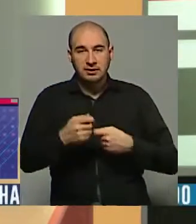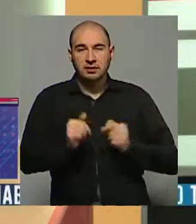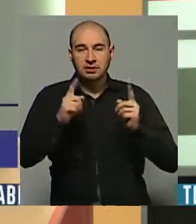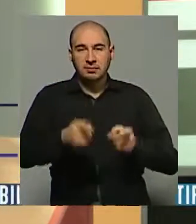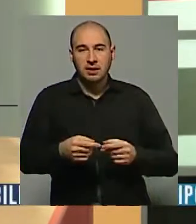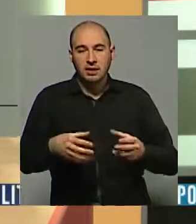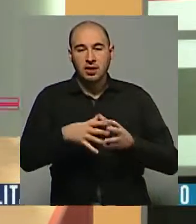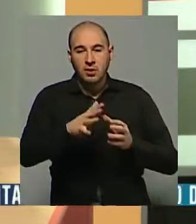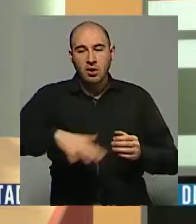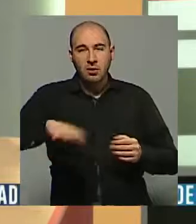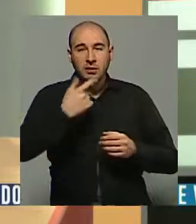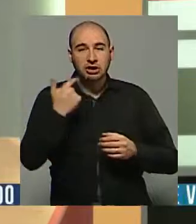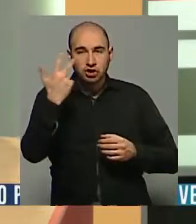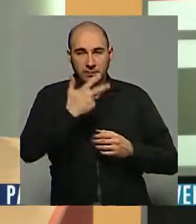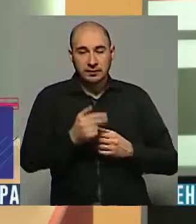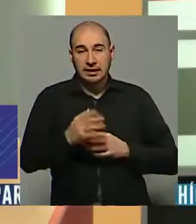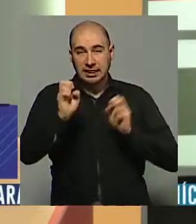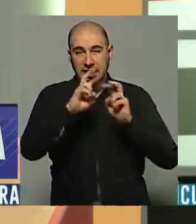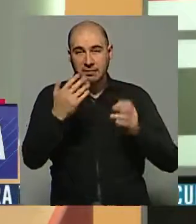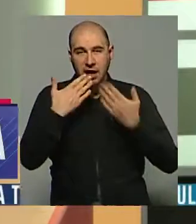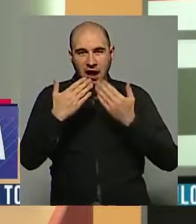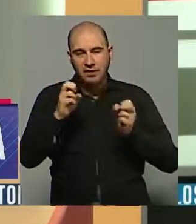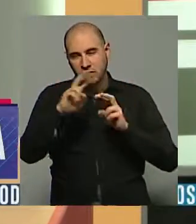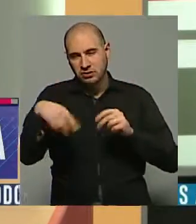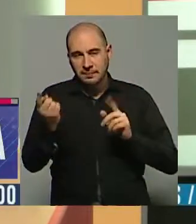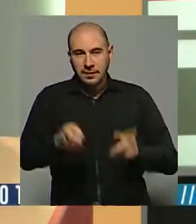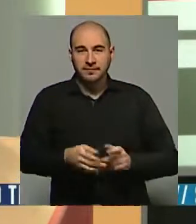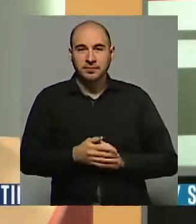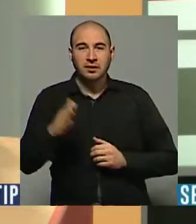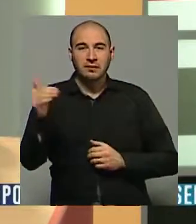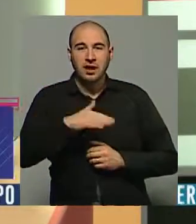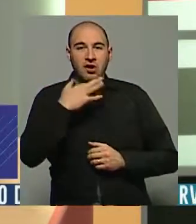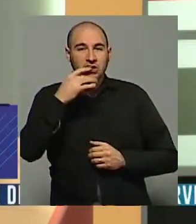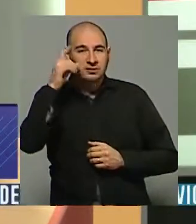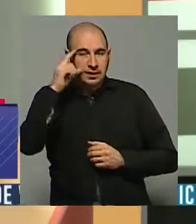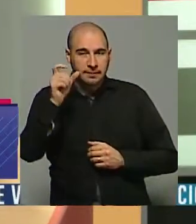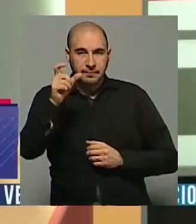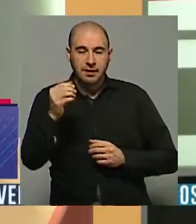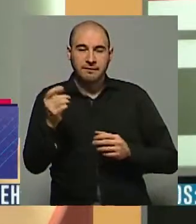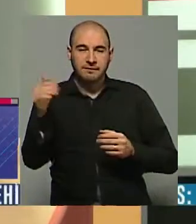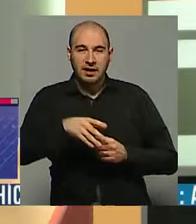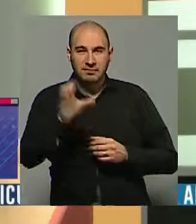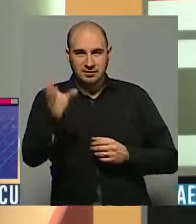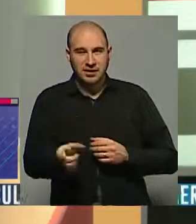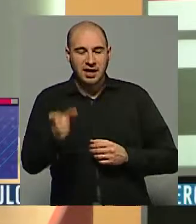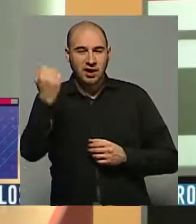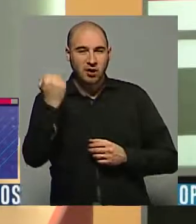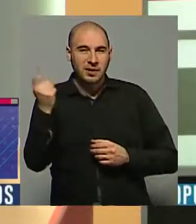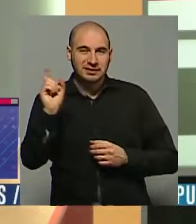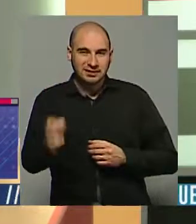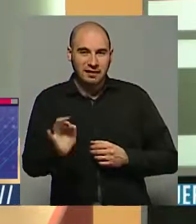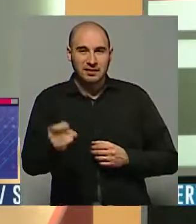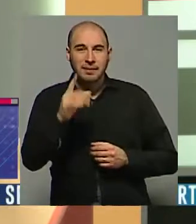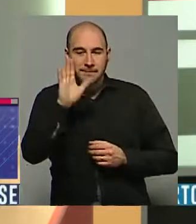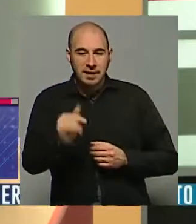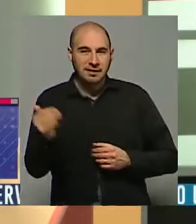a las grandes superficies como shoppings. Para hablar del tema y de otros temas más, tenemos a José Vargas aquí en el estudio, economista que siempre nos acompaña